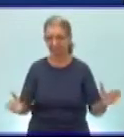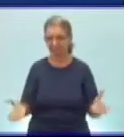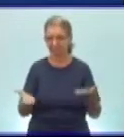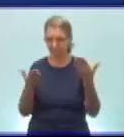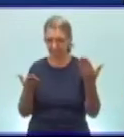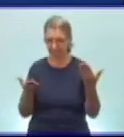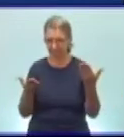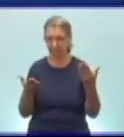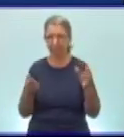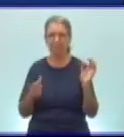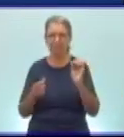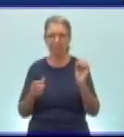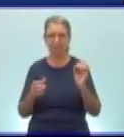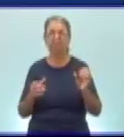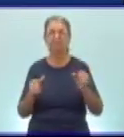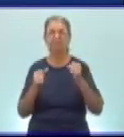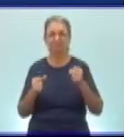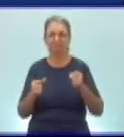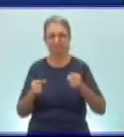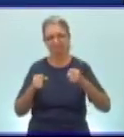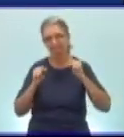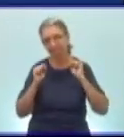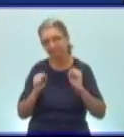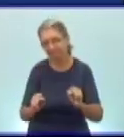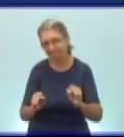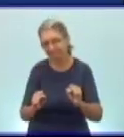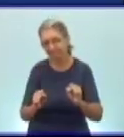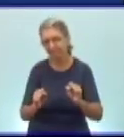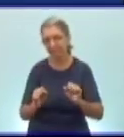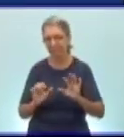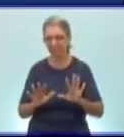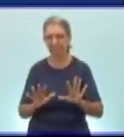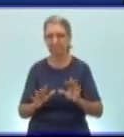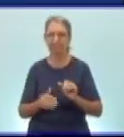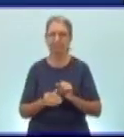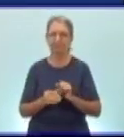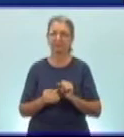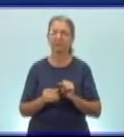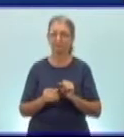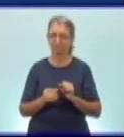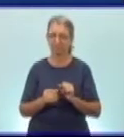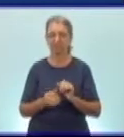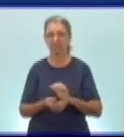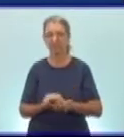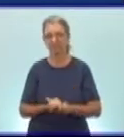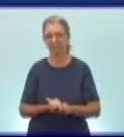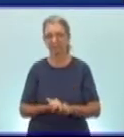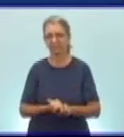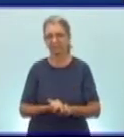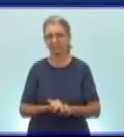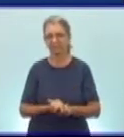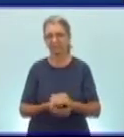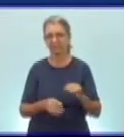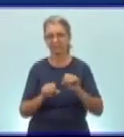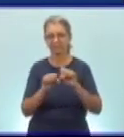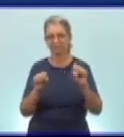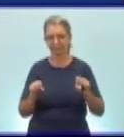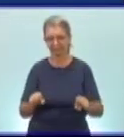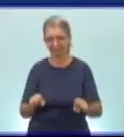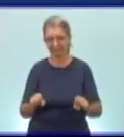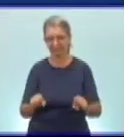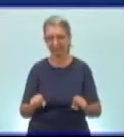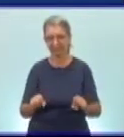ustedes, por supuesto, de otros contenidos como la unidad número 3, como constante elástica o constante de rigidez de un sistema